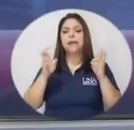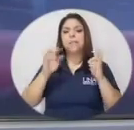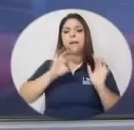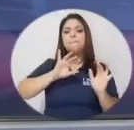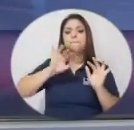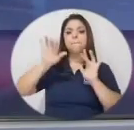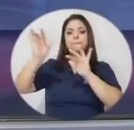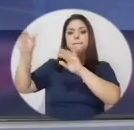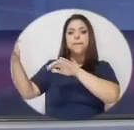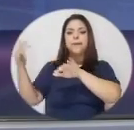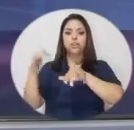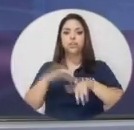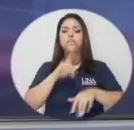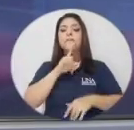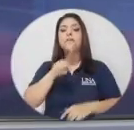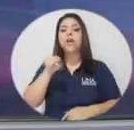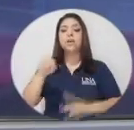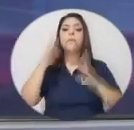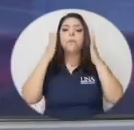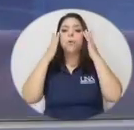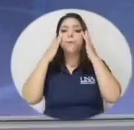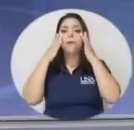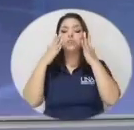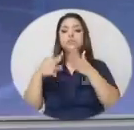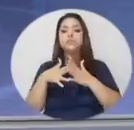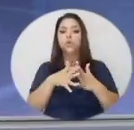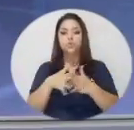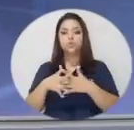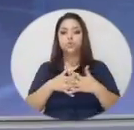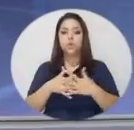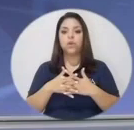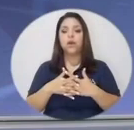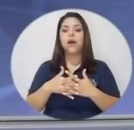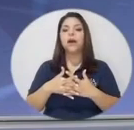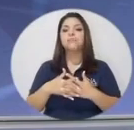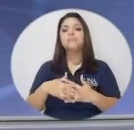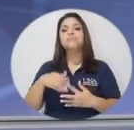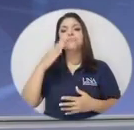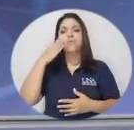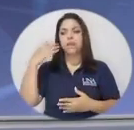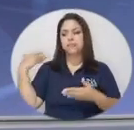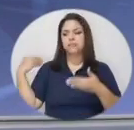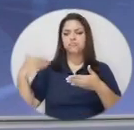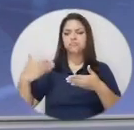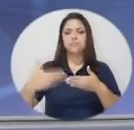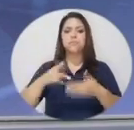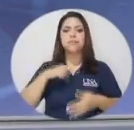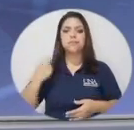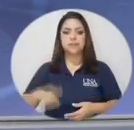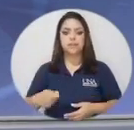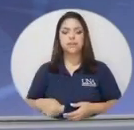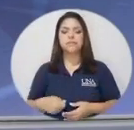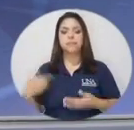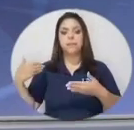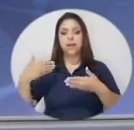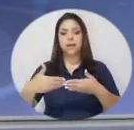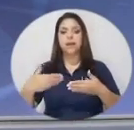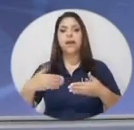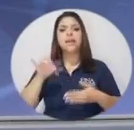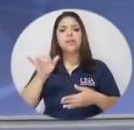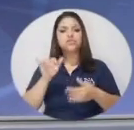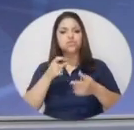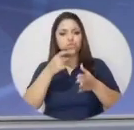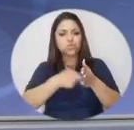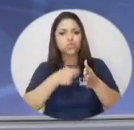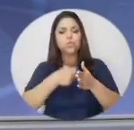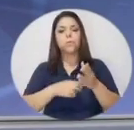ese, porque siempre ha sido una preocupación en los Estados Unidos el tema migratorio, sobre todo de algunas administraciones para acá, que se han recrudecido un